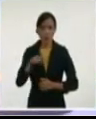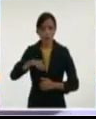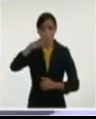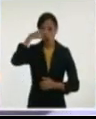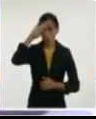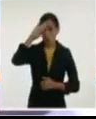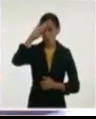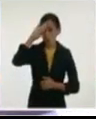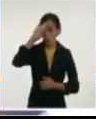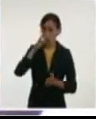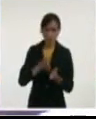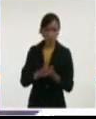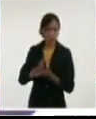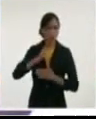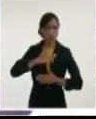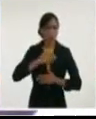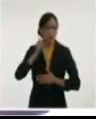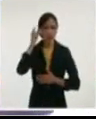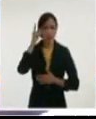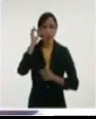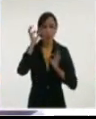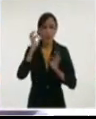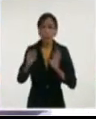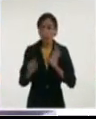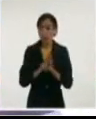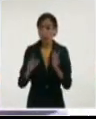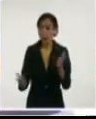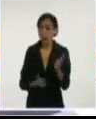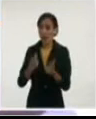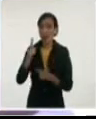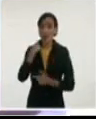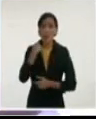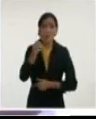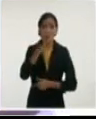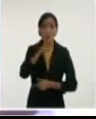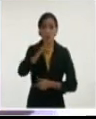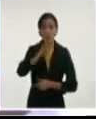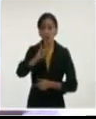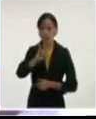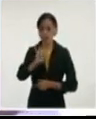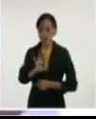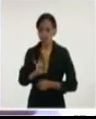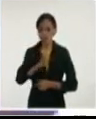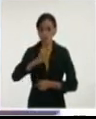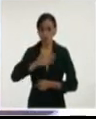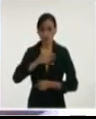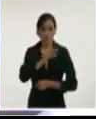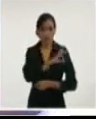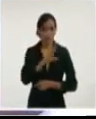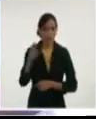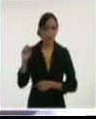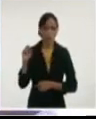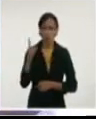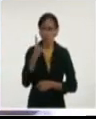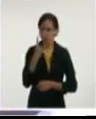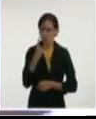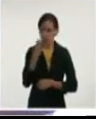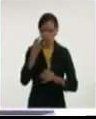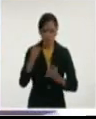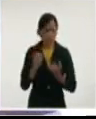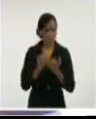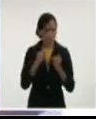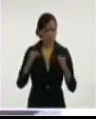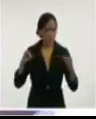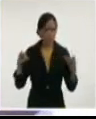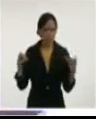Esta batalla comenzó en 1868. Nuestra revolución es una sola, genuina, auténtica.